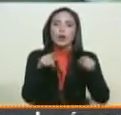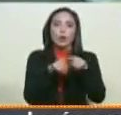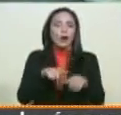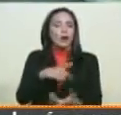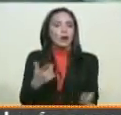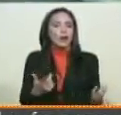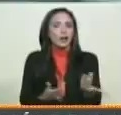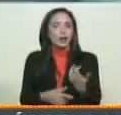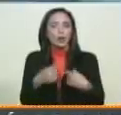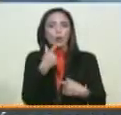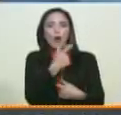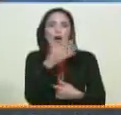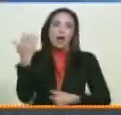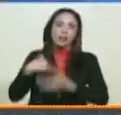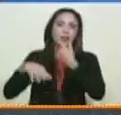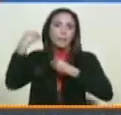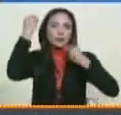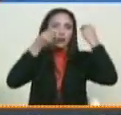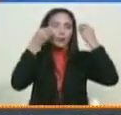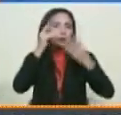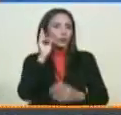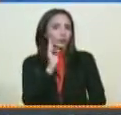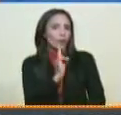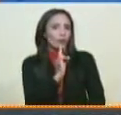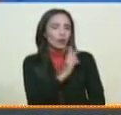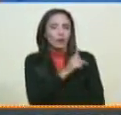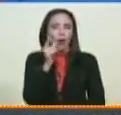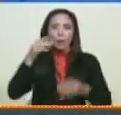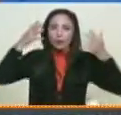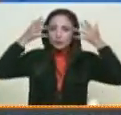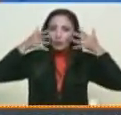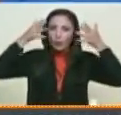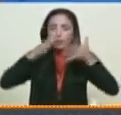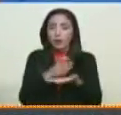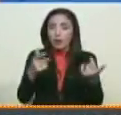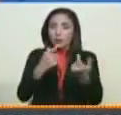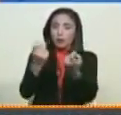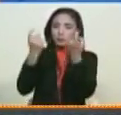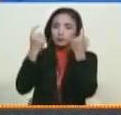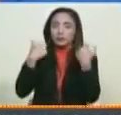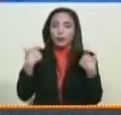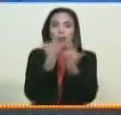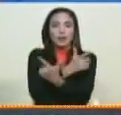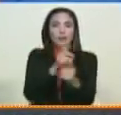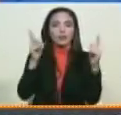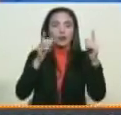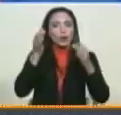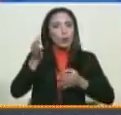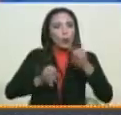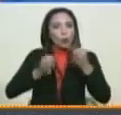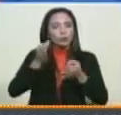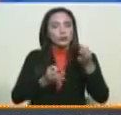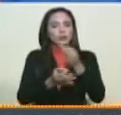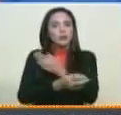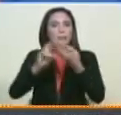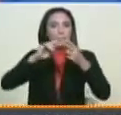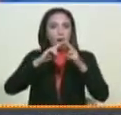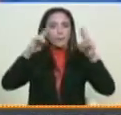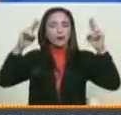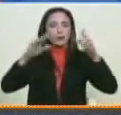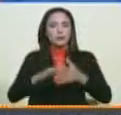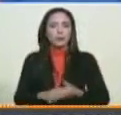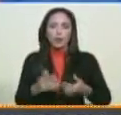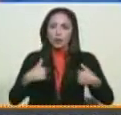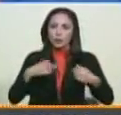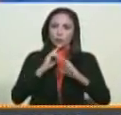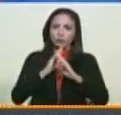maestro Simón Rodríguez, usted me formó para la libertad, para la justicia, para lo grande. Yo les